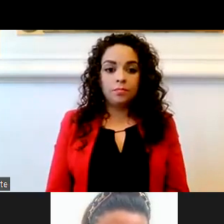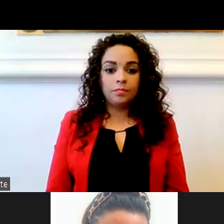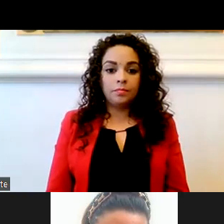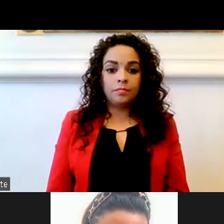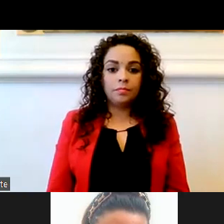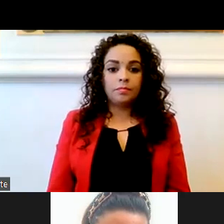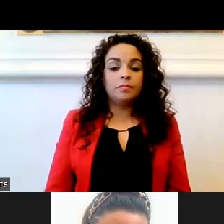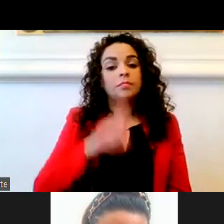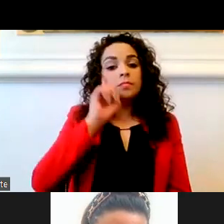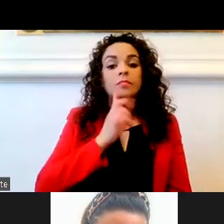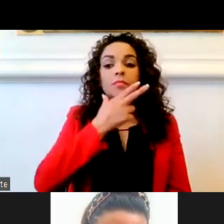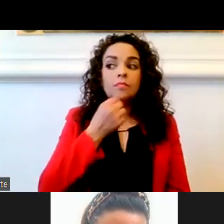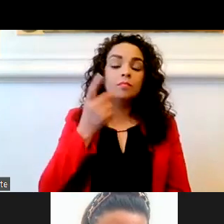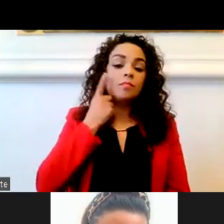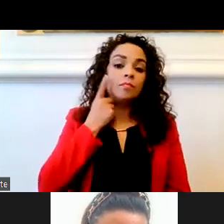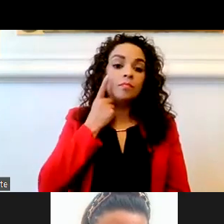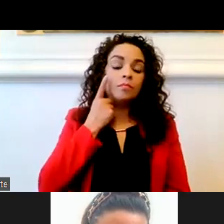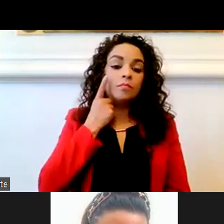o diputado está en contra?